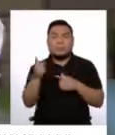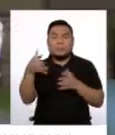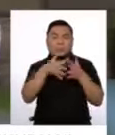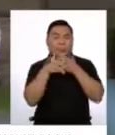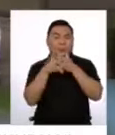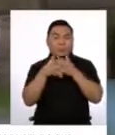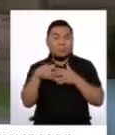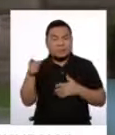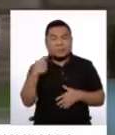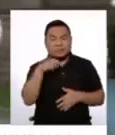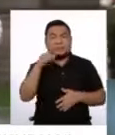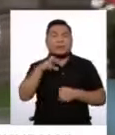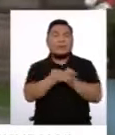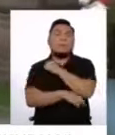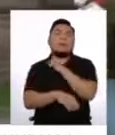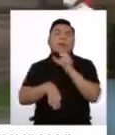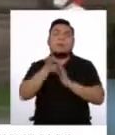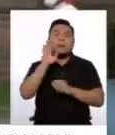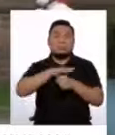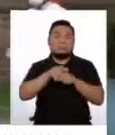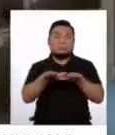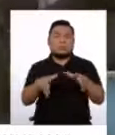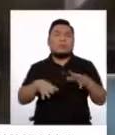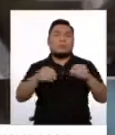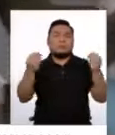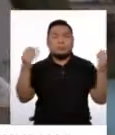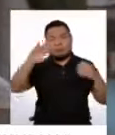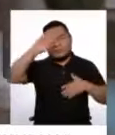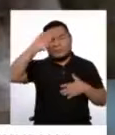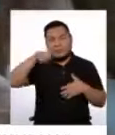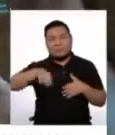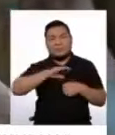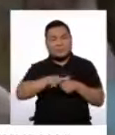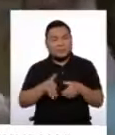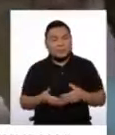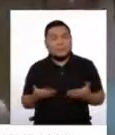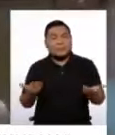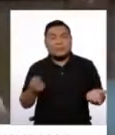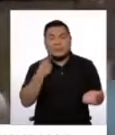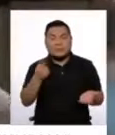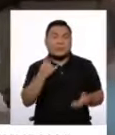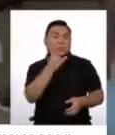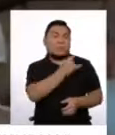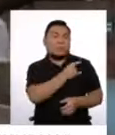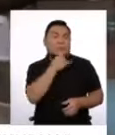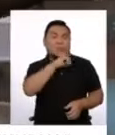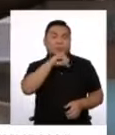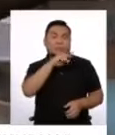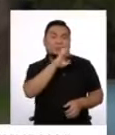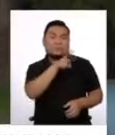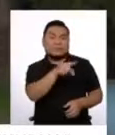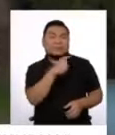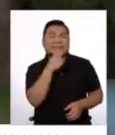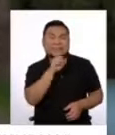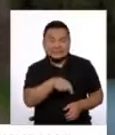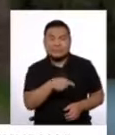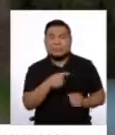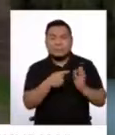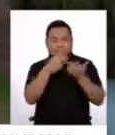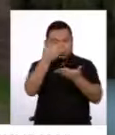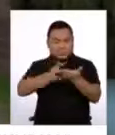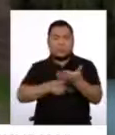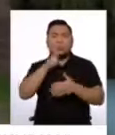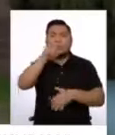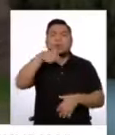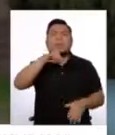Unidos es el país donde más contagios se registra de COVID-19. Según la Universidad Johns Hopkins, se reporta 1